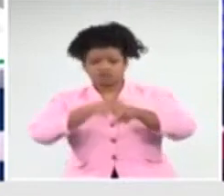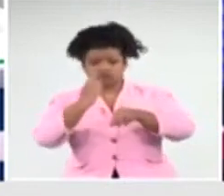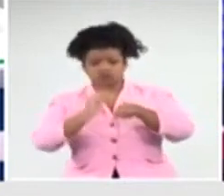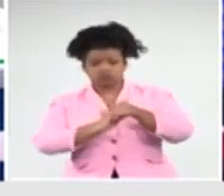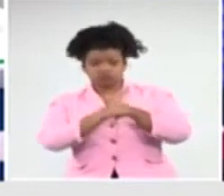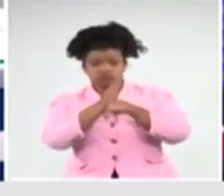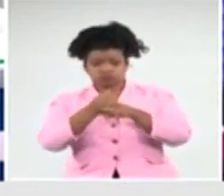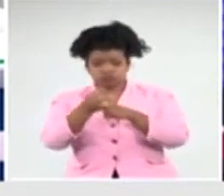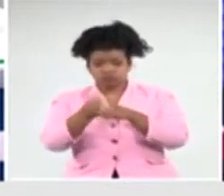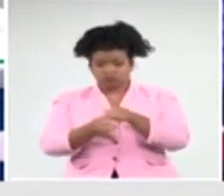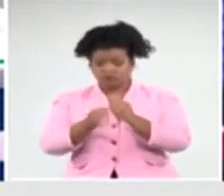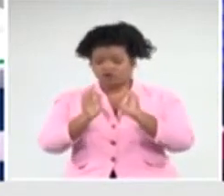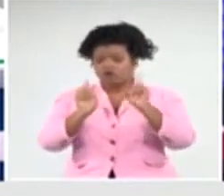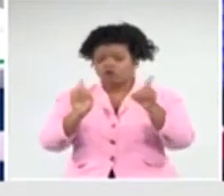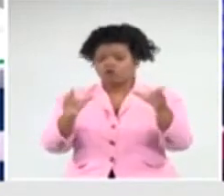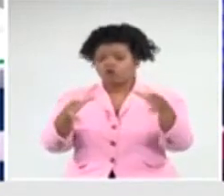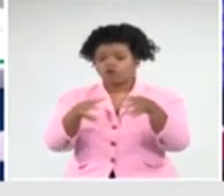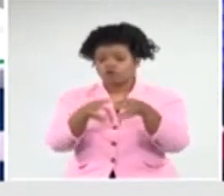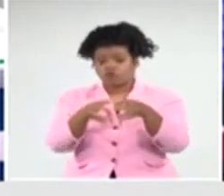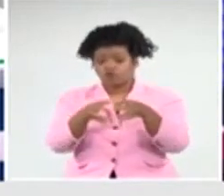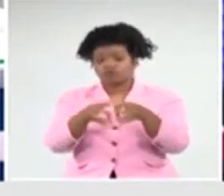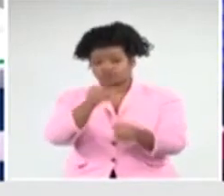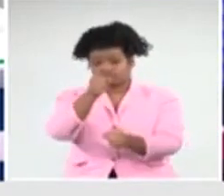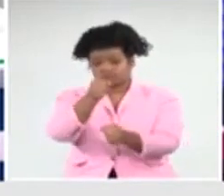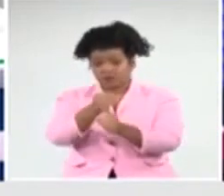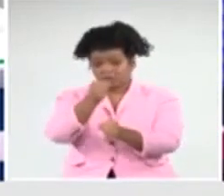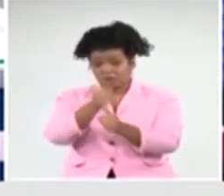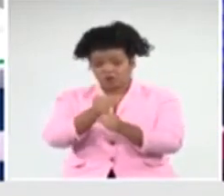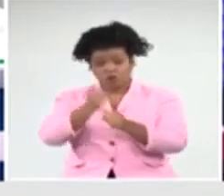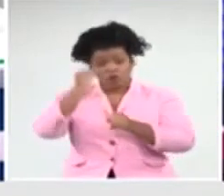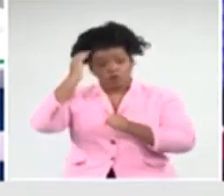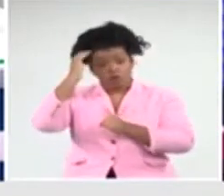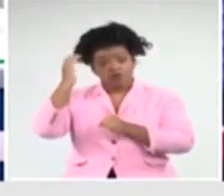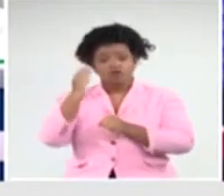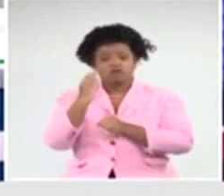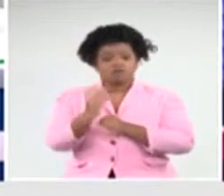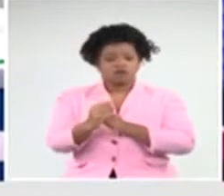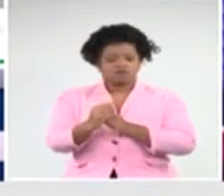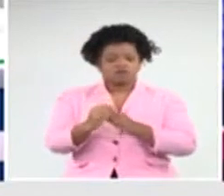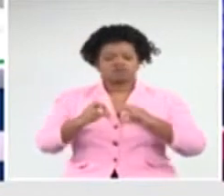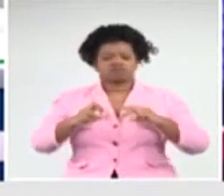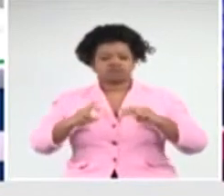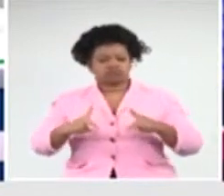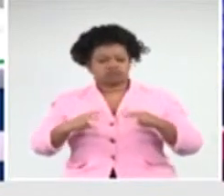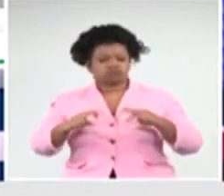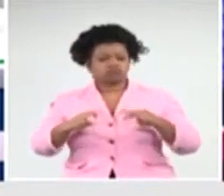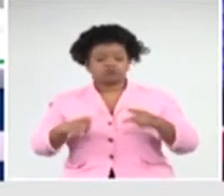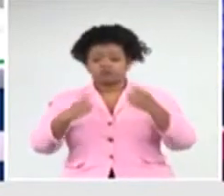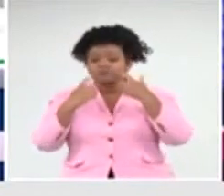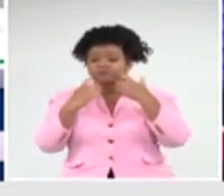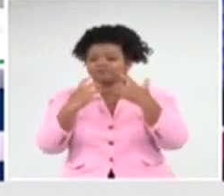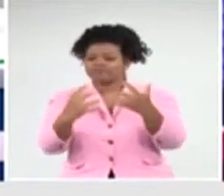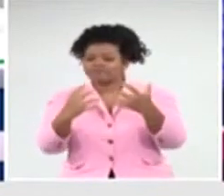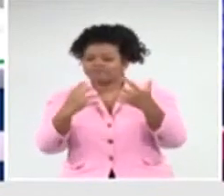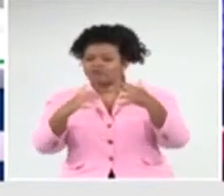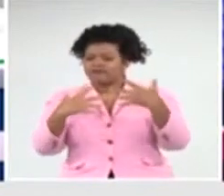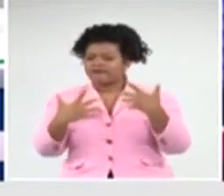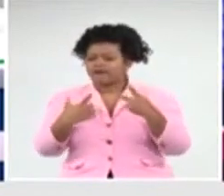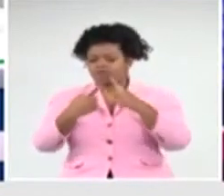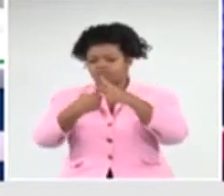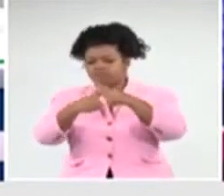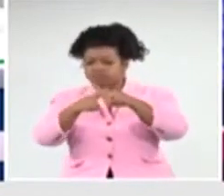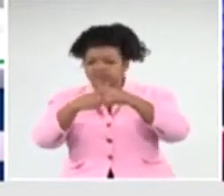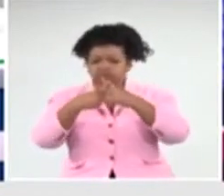Desde la reunión del Grupo Temporal de Trabajo del Gobierno se insistió en la importancia de perfeccionar